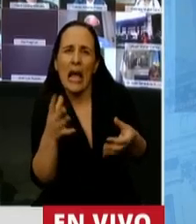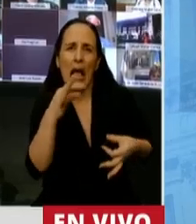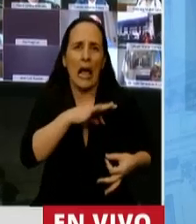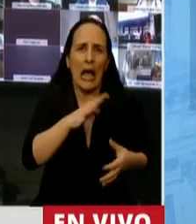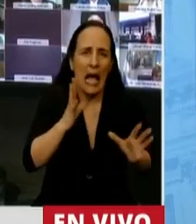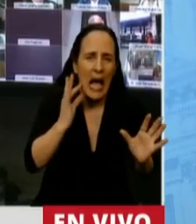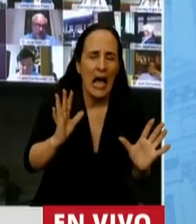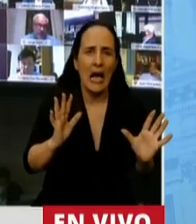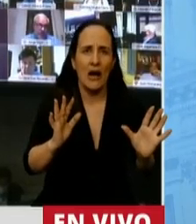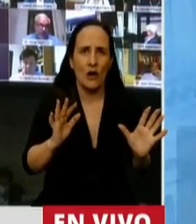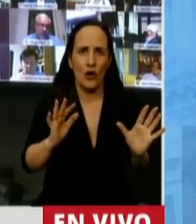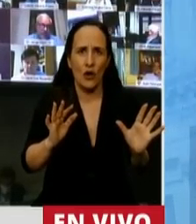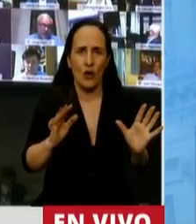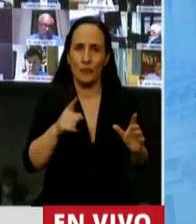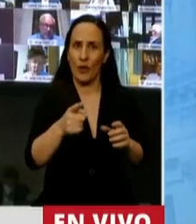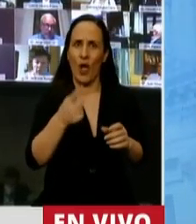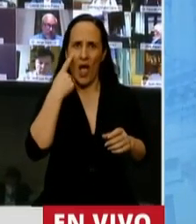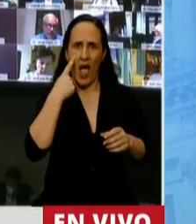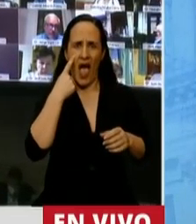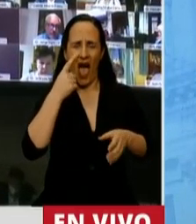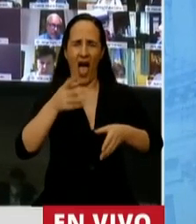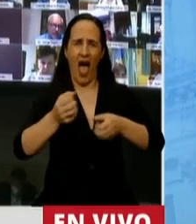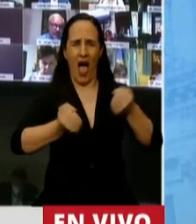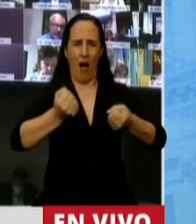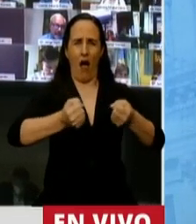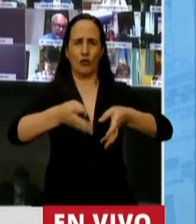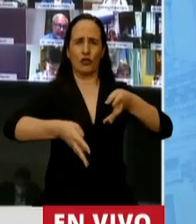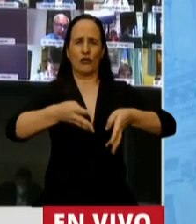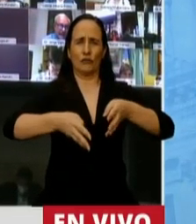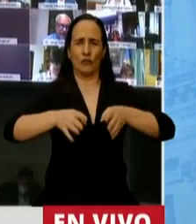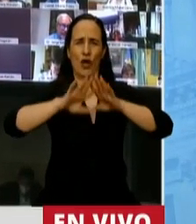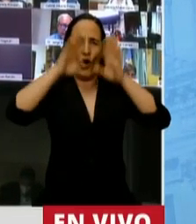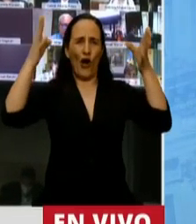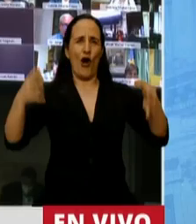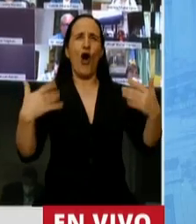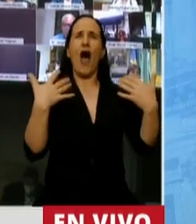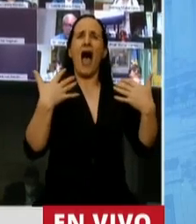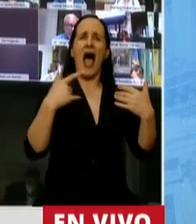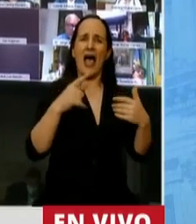y no arriba de un tractor con aire acondicionado como la